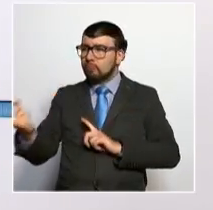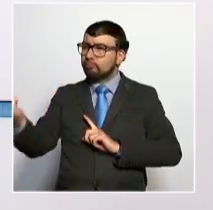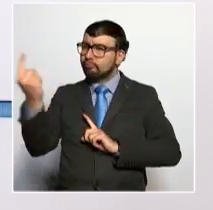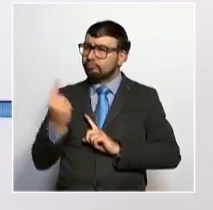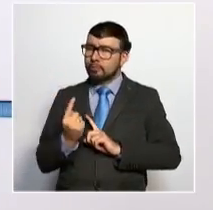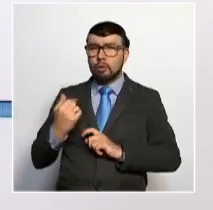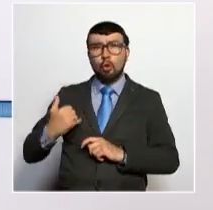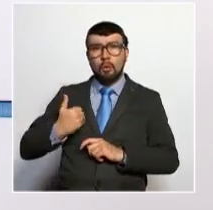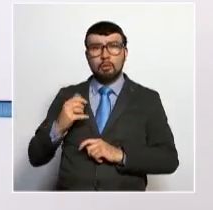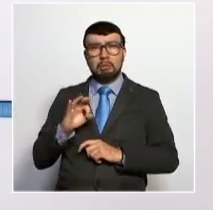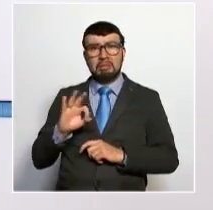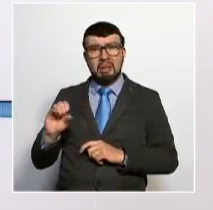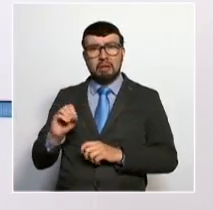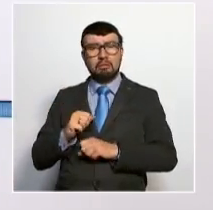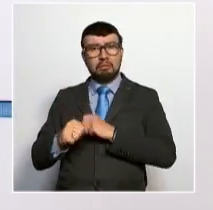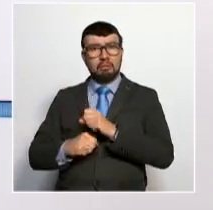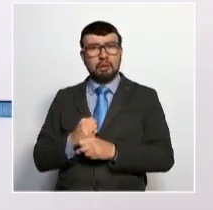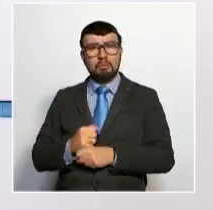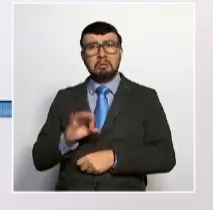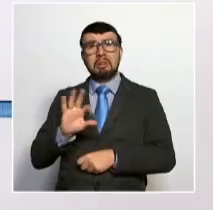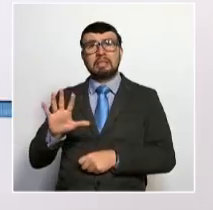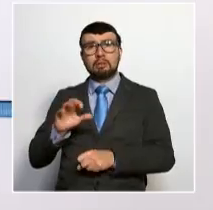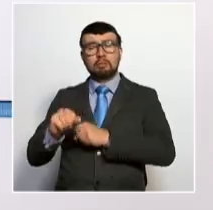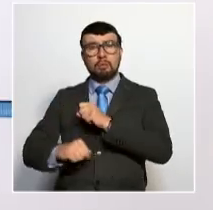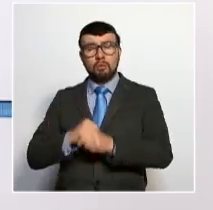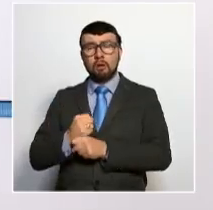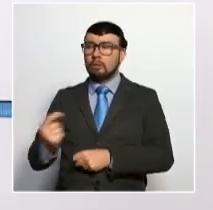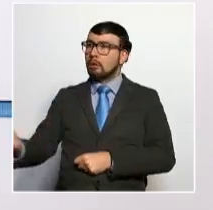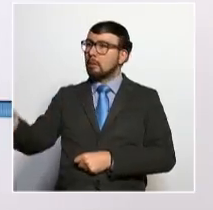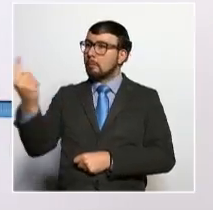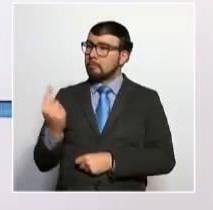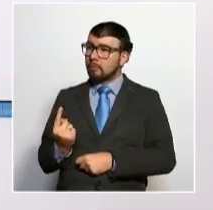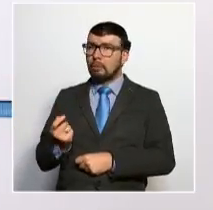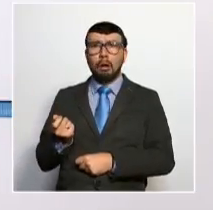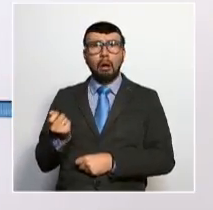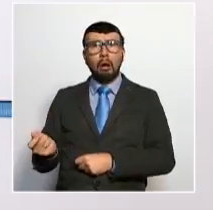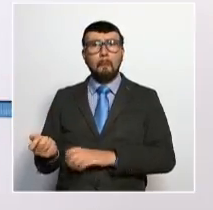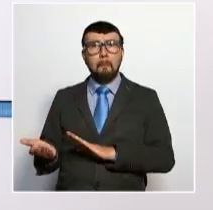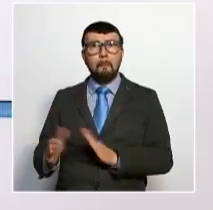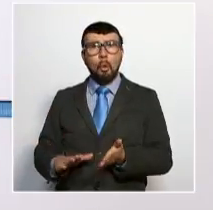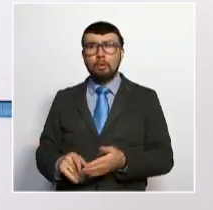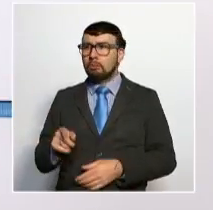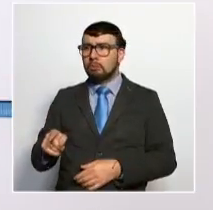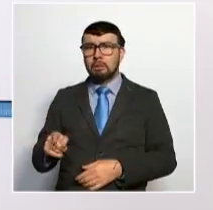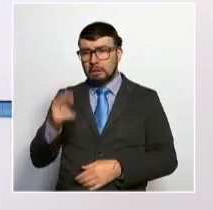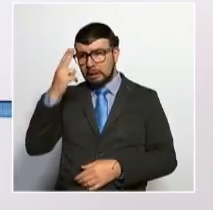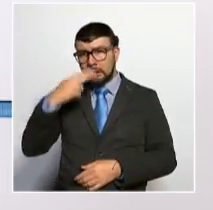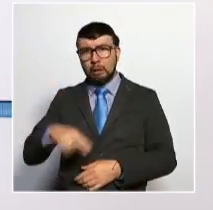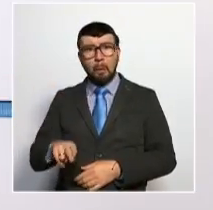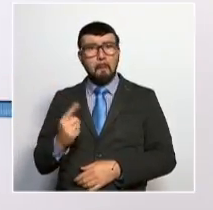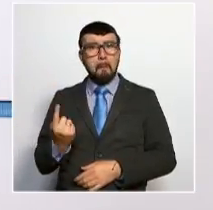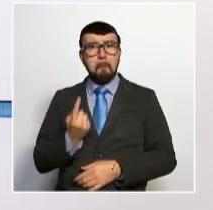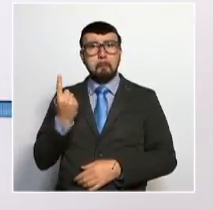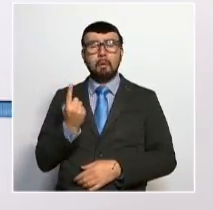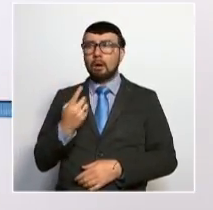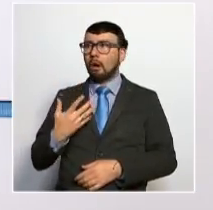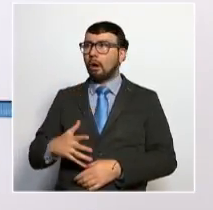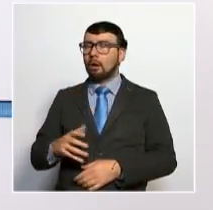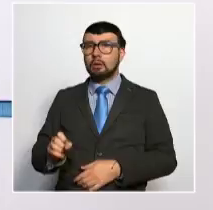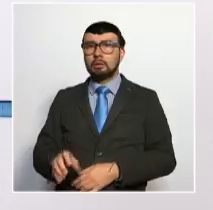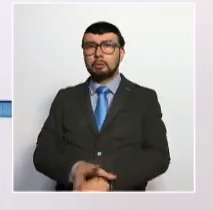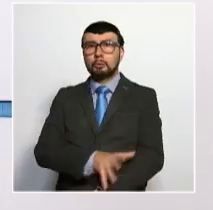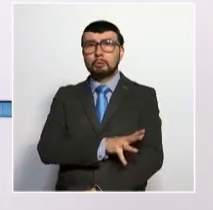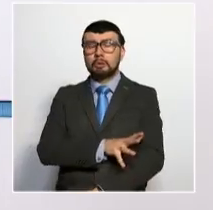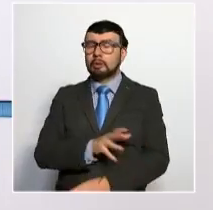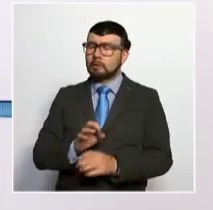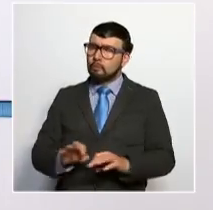30, 35 años, que prácticamente sabemos que ya van a morir y van a dejar a sus hijos huérfanos. Entonces es muy importante como